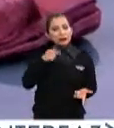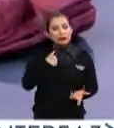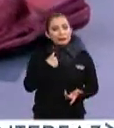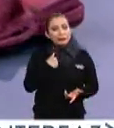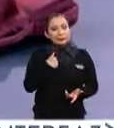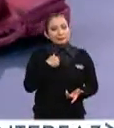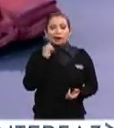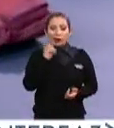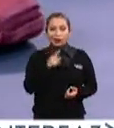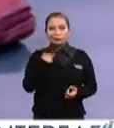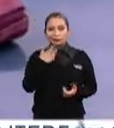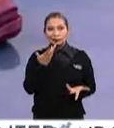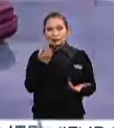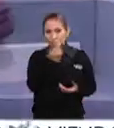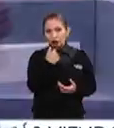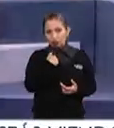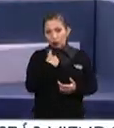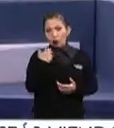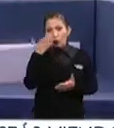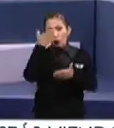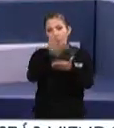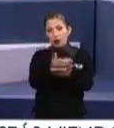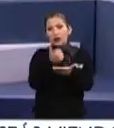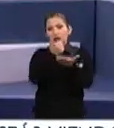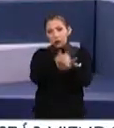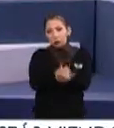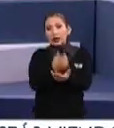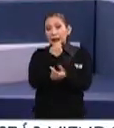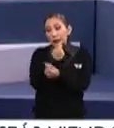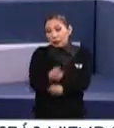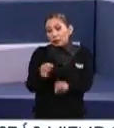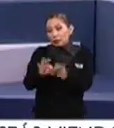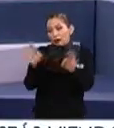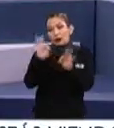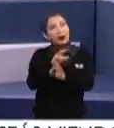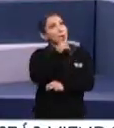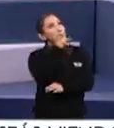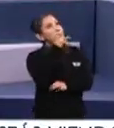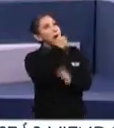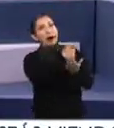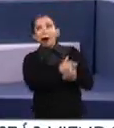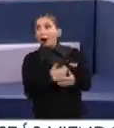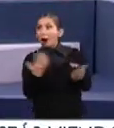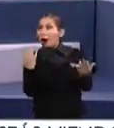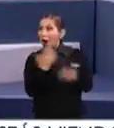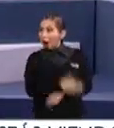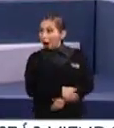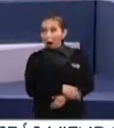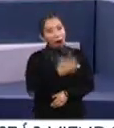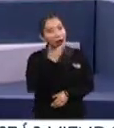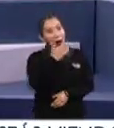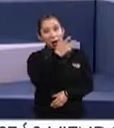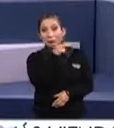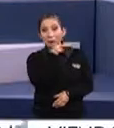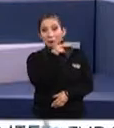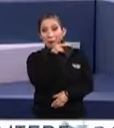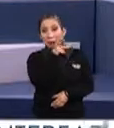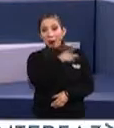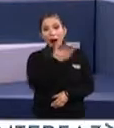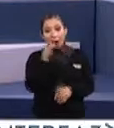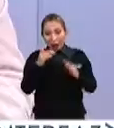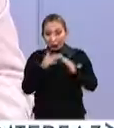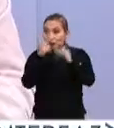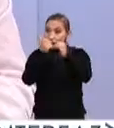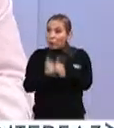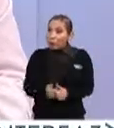un paso, ¿no? Y lo tenemos importante que es además también para los niños, ¿no? Exacto. Y los niños, las niñas los reconocen, ¿no? Cuando papá está en